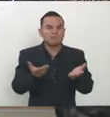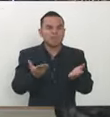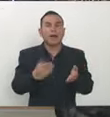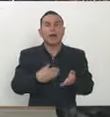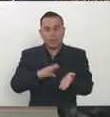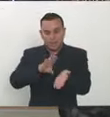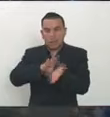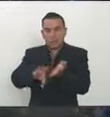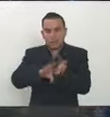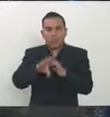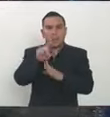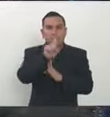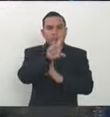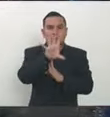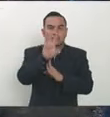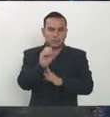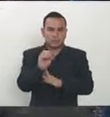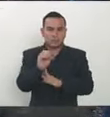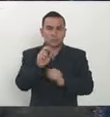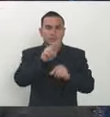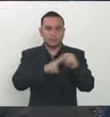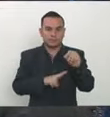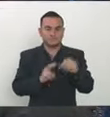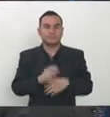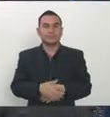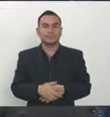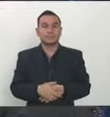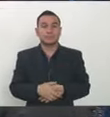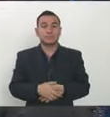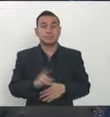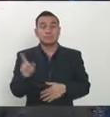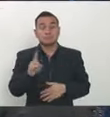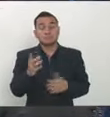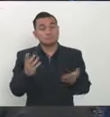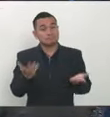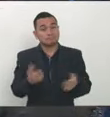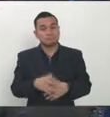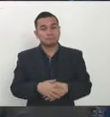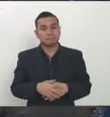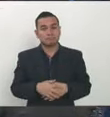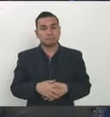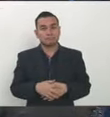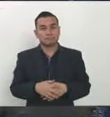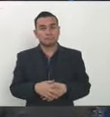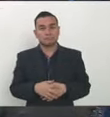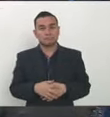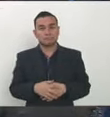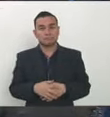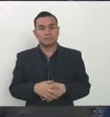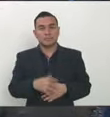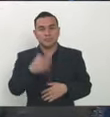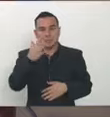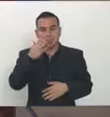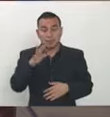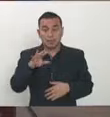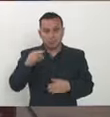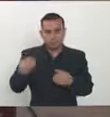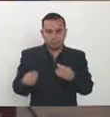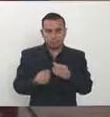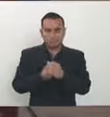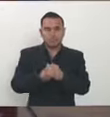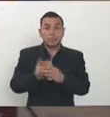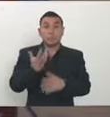directamente involucrados, pásenos los listados. Los que no, pues los que están incluidos en